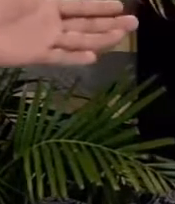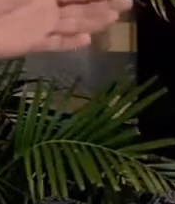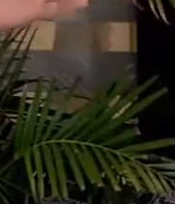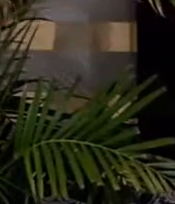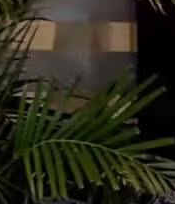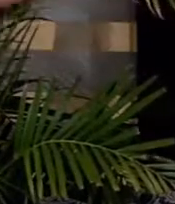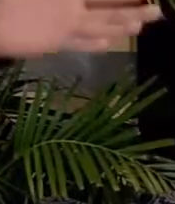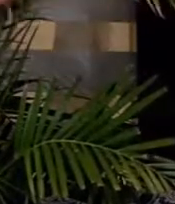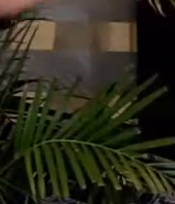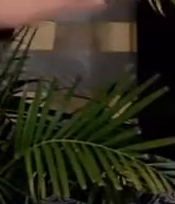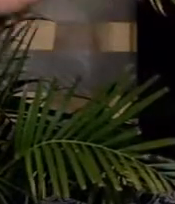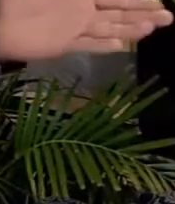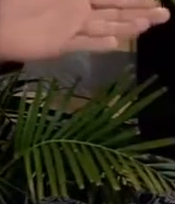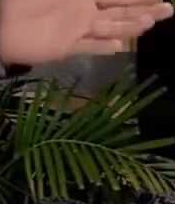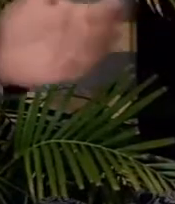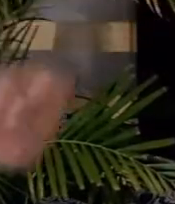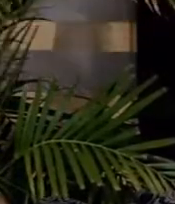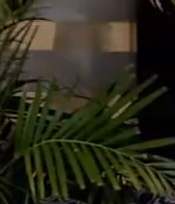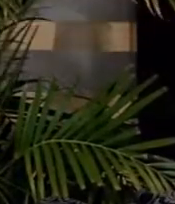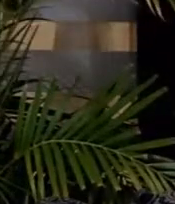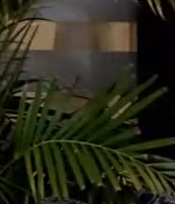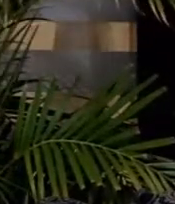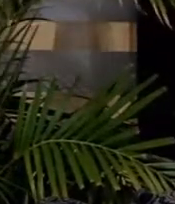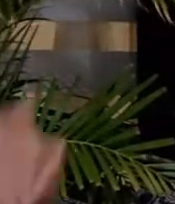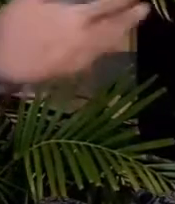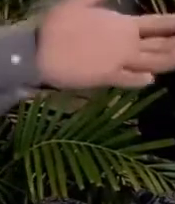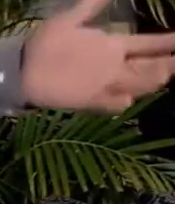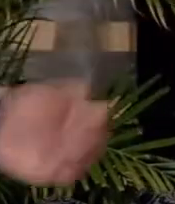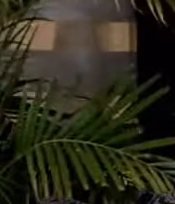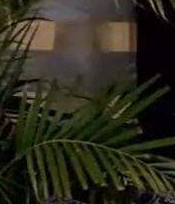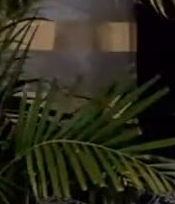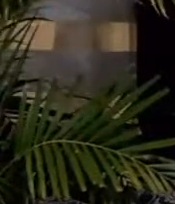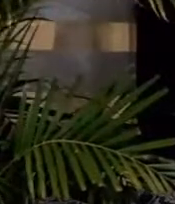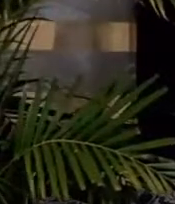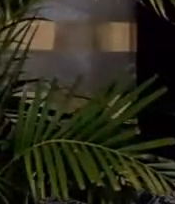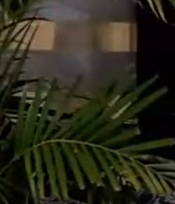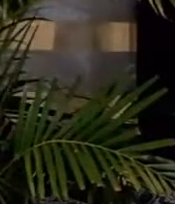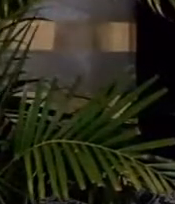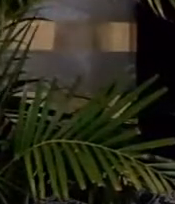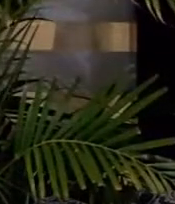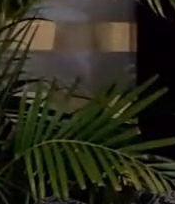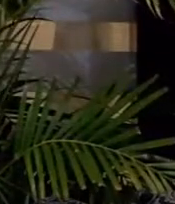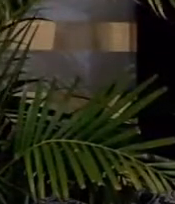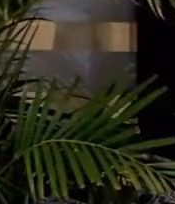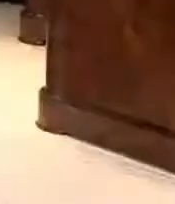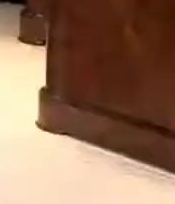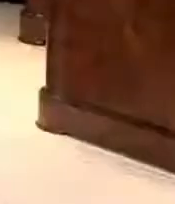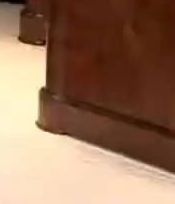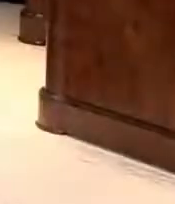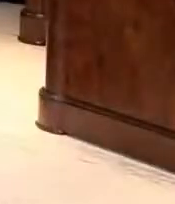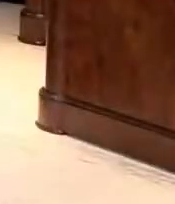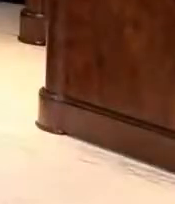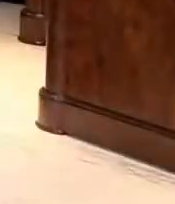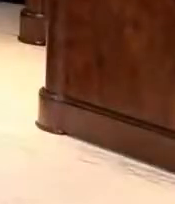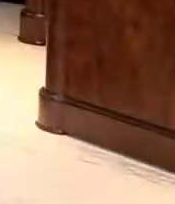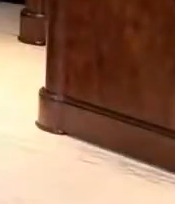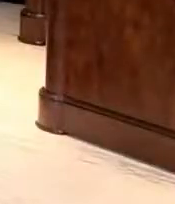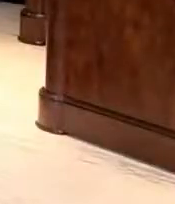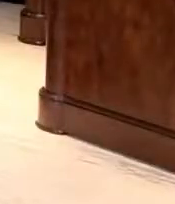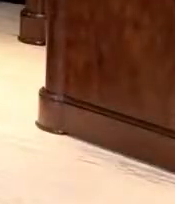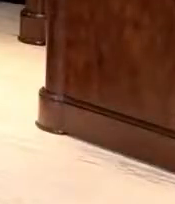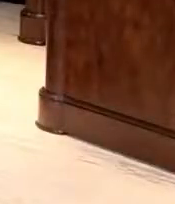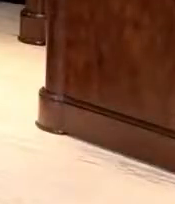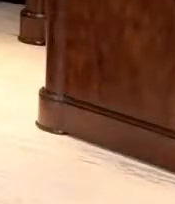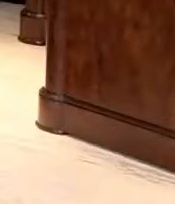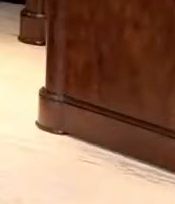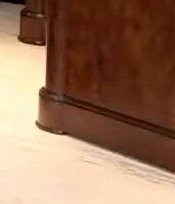Jefa, ya Bachkimak Olal. Gracias. Muchísimas felicidades. Gracias. Por Dios ser mamá. Dios Mishbal. Ahora vamos